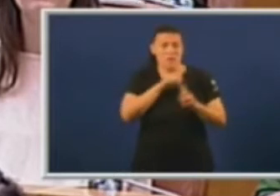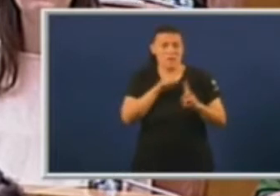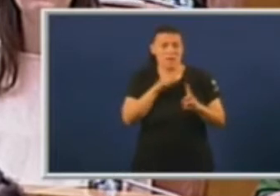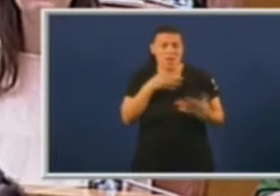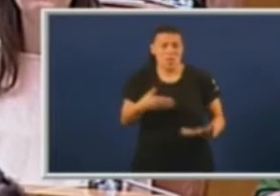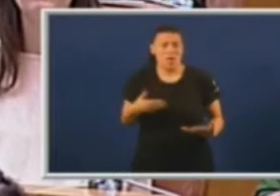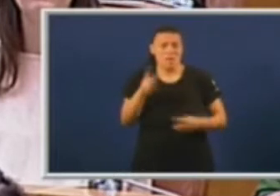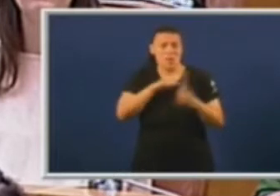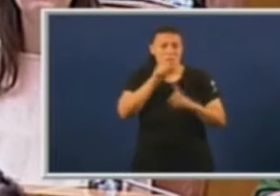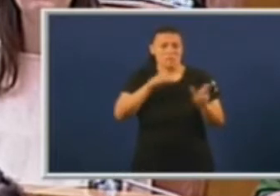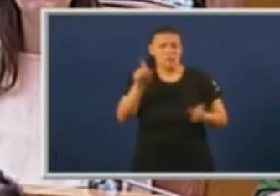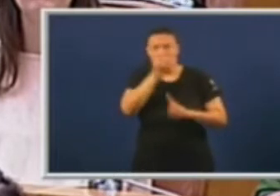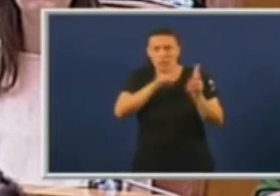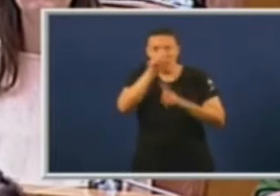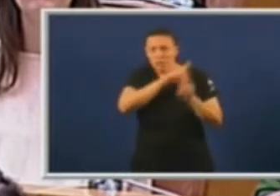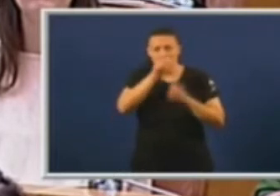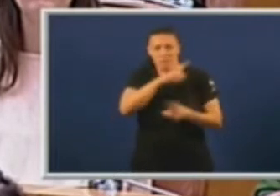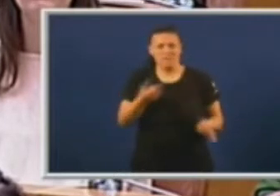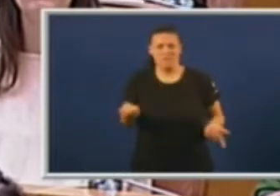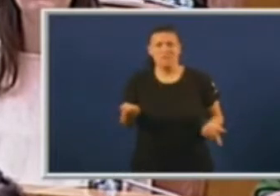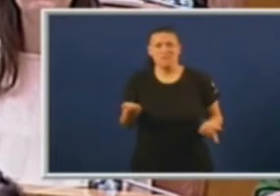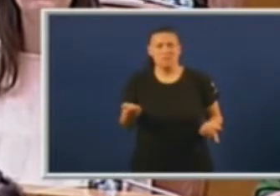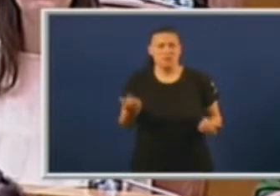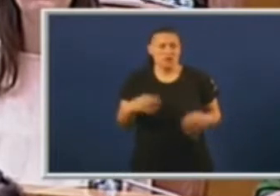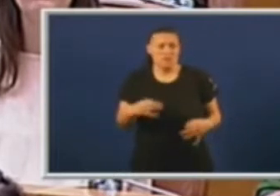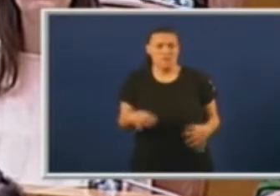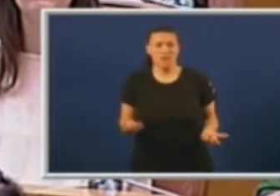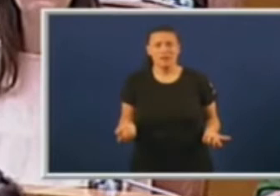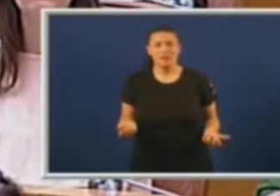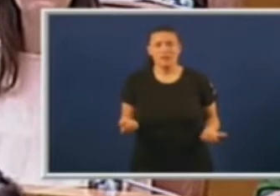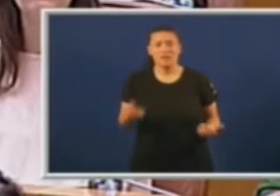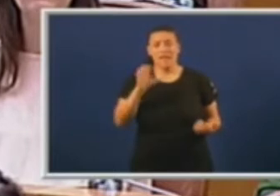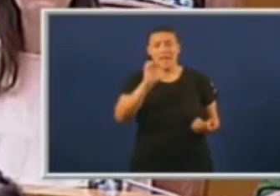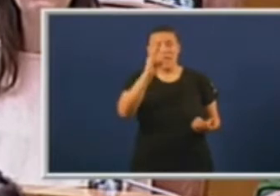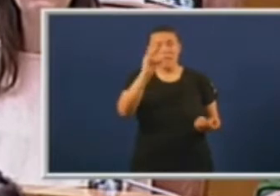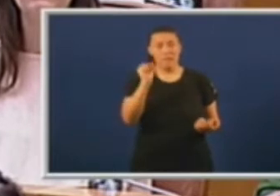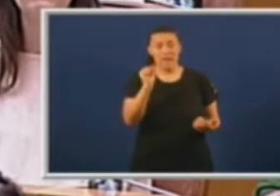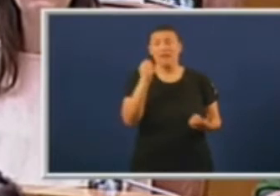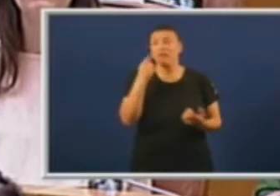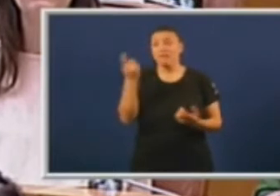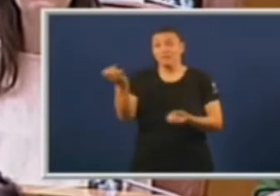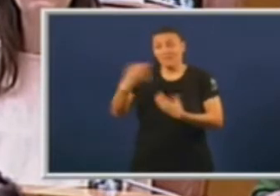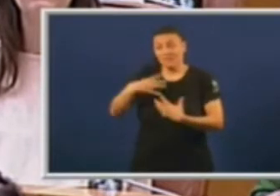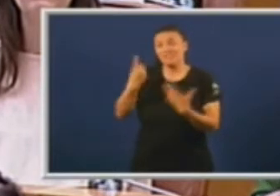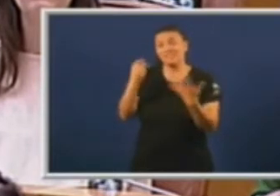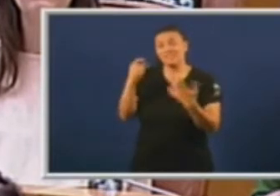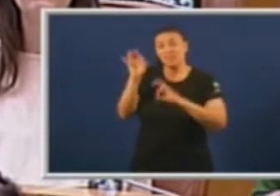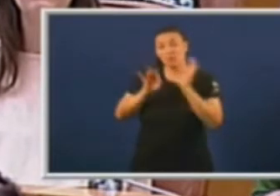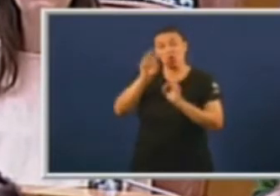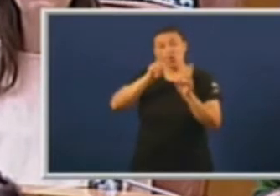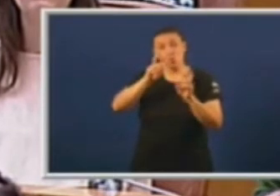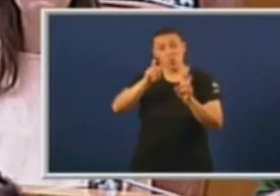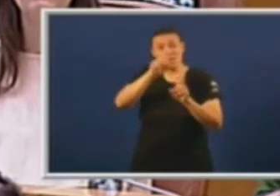nosos cidadáns e o certo é que non é para menos. Segundo a EPA, o 60% dos novos parados do Estado